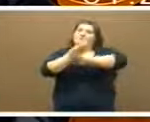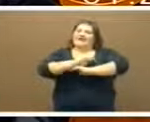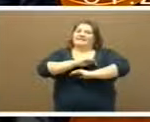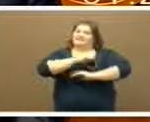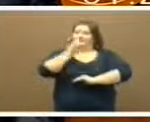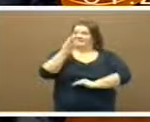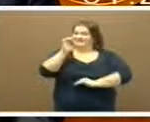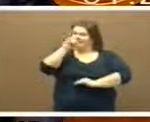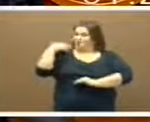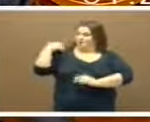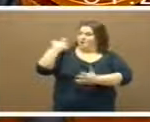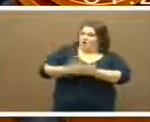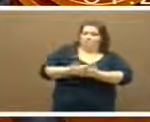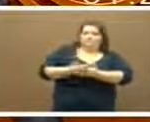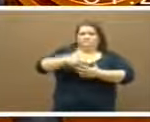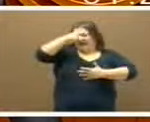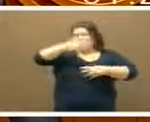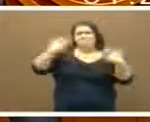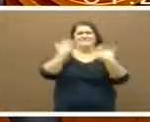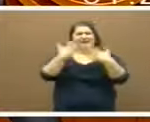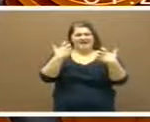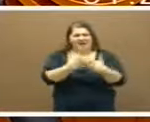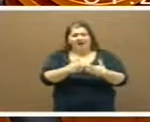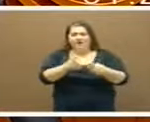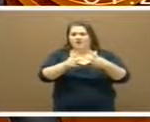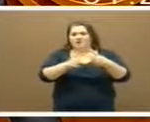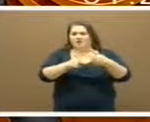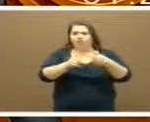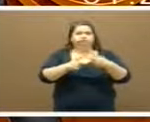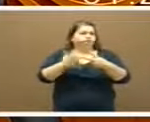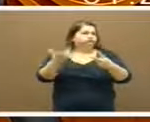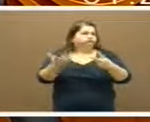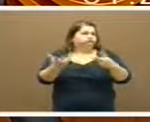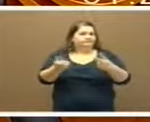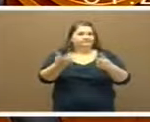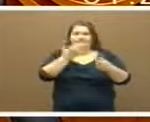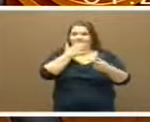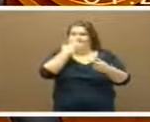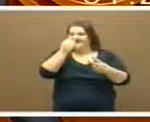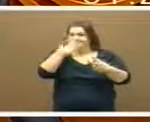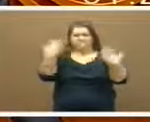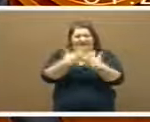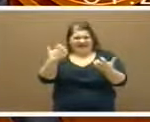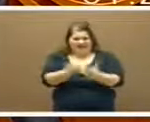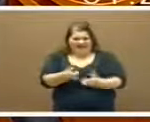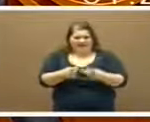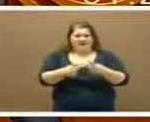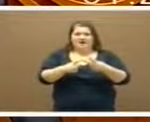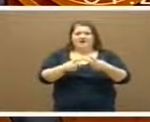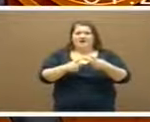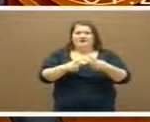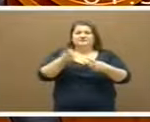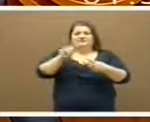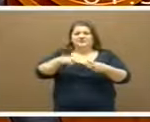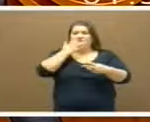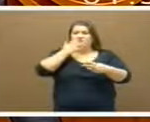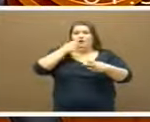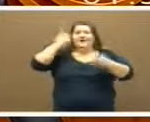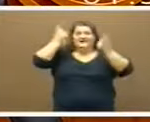30 años seguía habiendo peleas de gallos, seguía habiendo peleas de perros, seguían tirándose